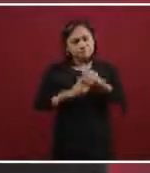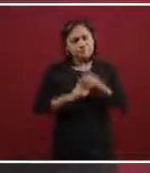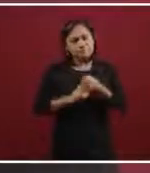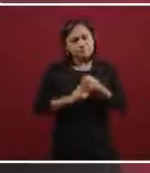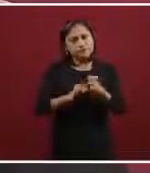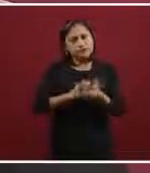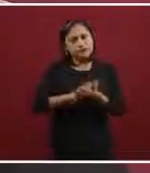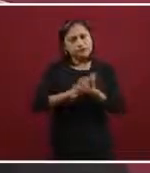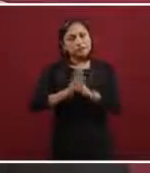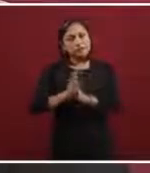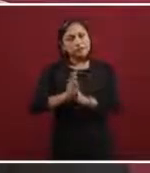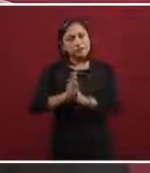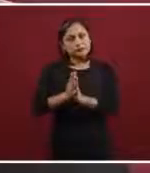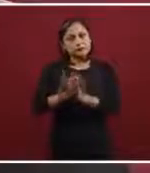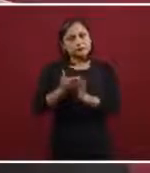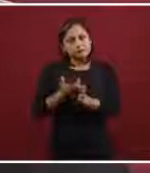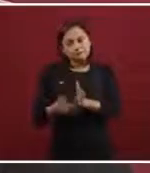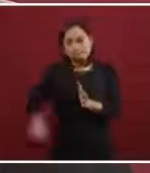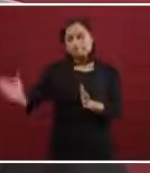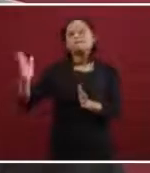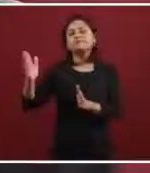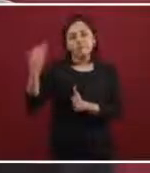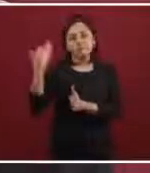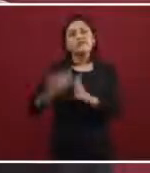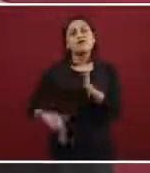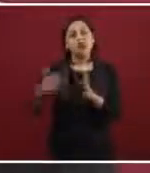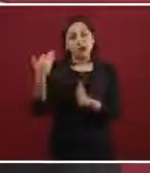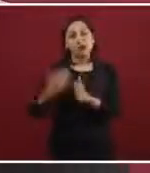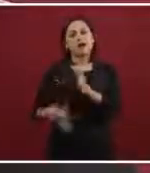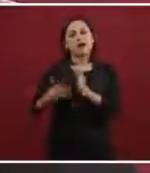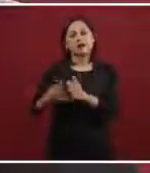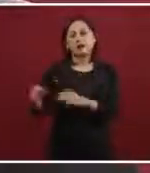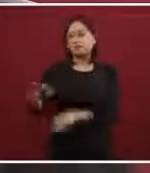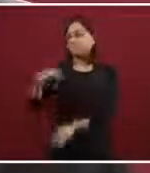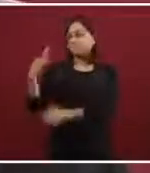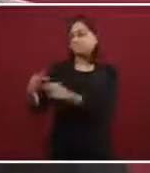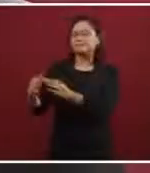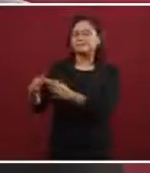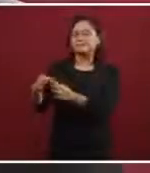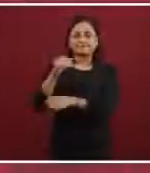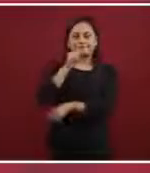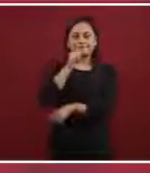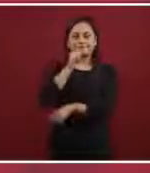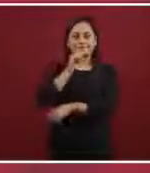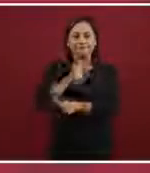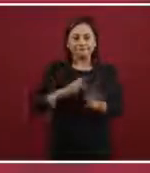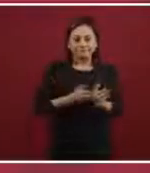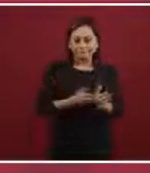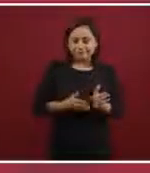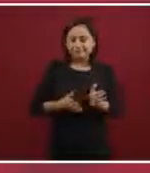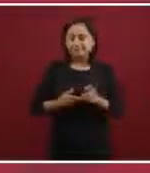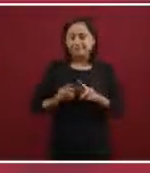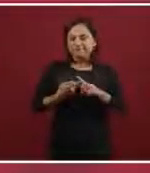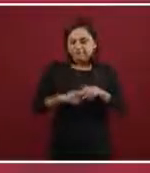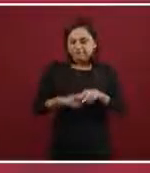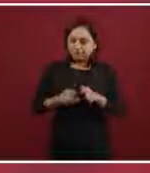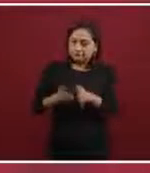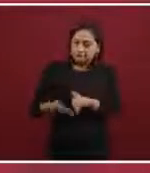falta terminar la obra por eso estoy